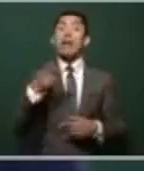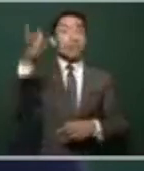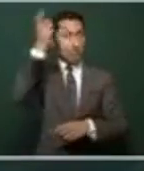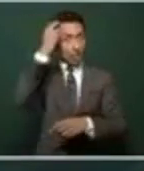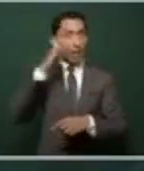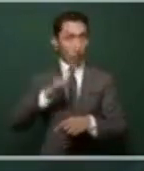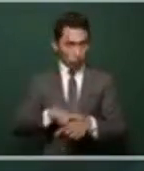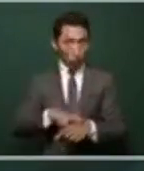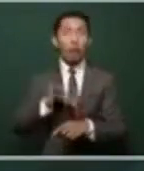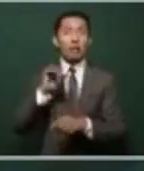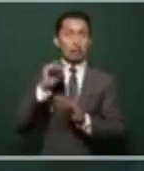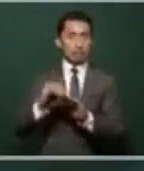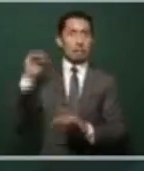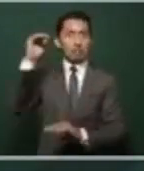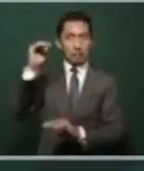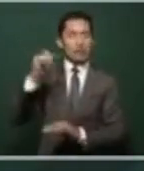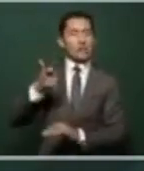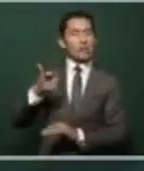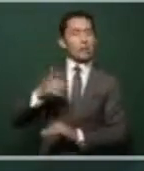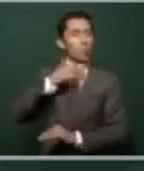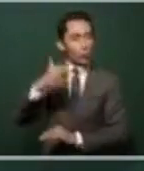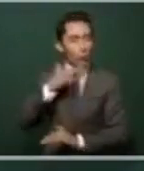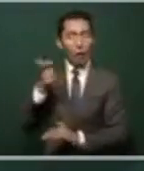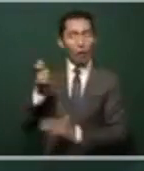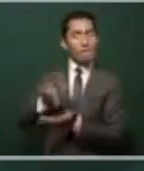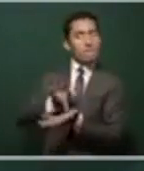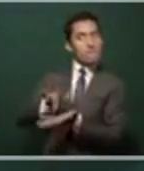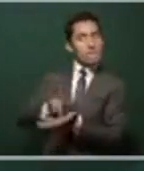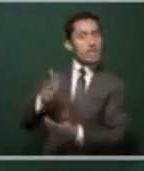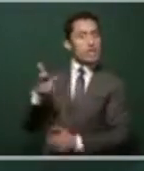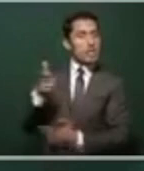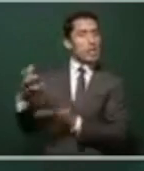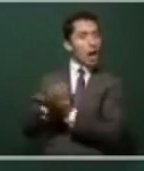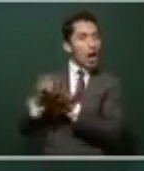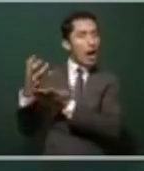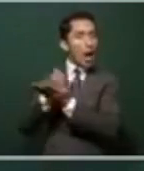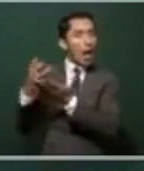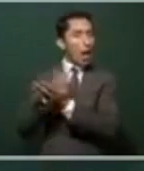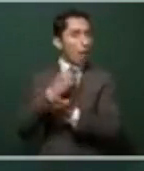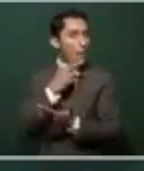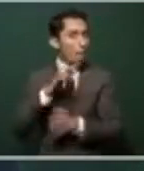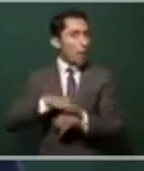directivos y corrupción, porque lo de la estafa maestra,